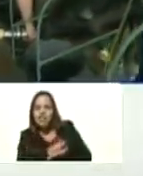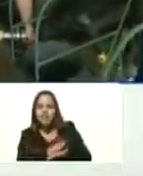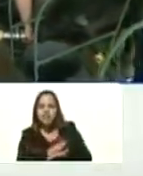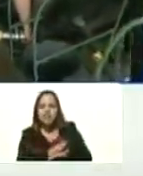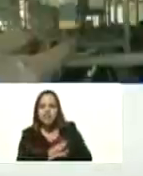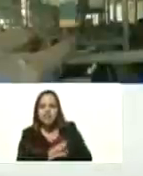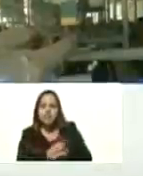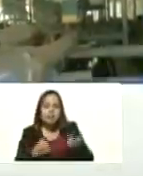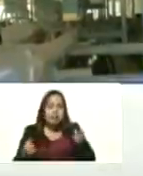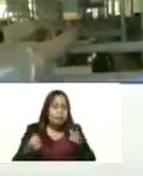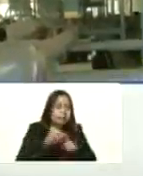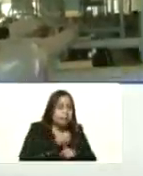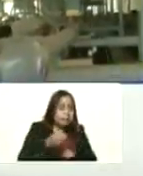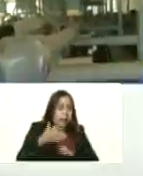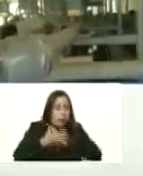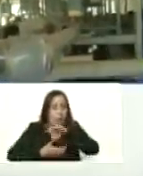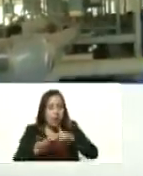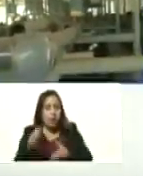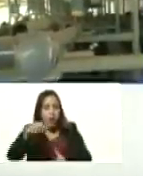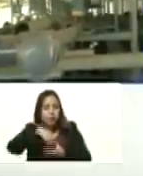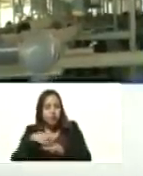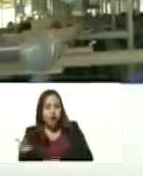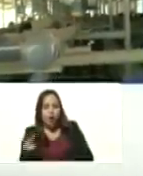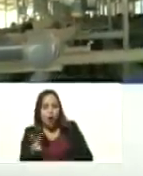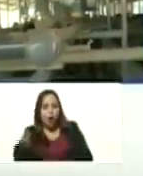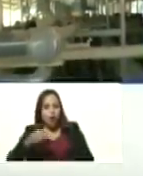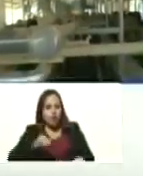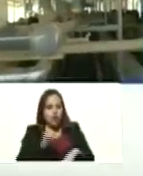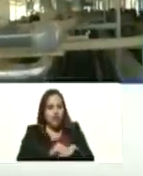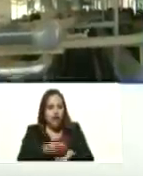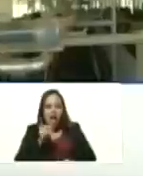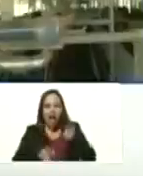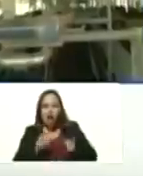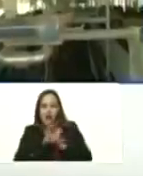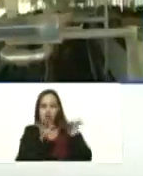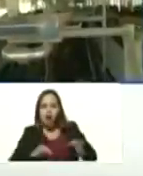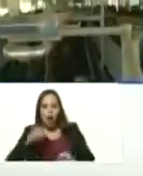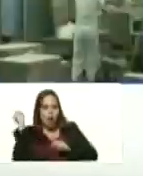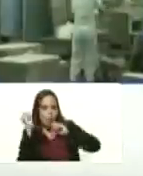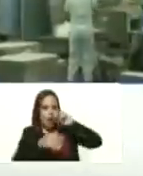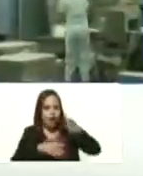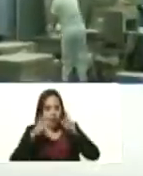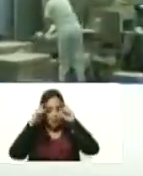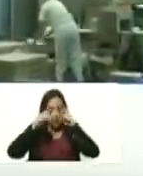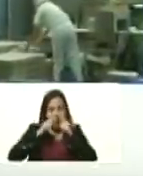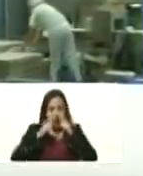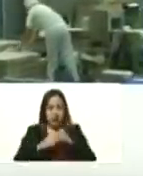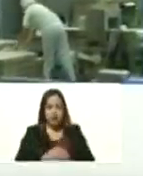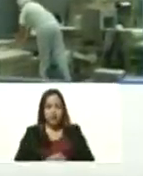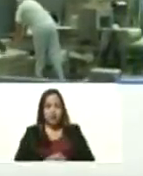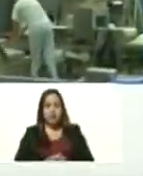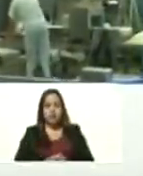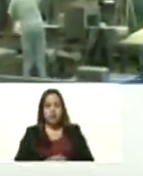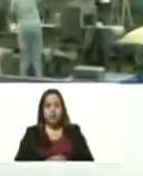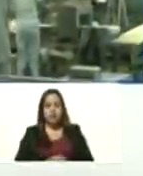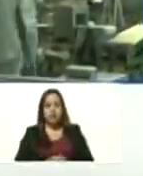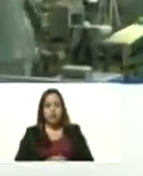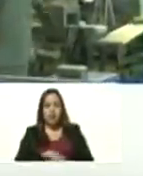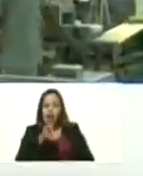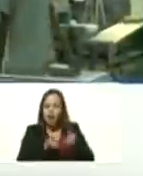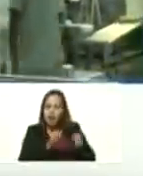nuestro país otra vez con algún tipo de guarimba con algún tipo de